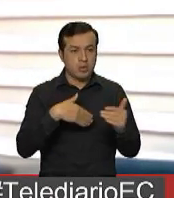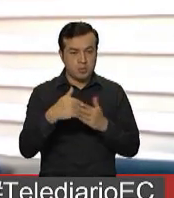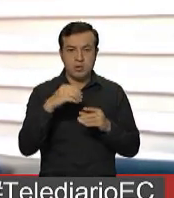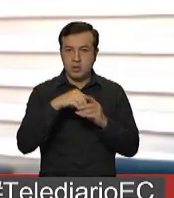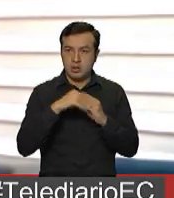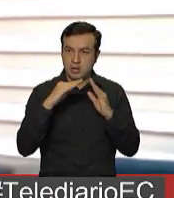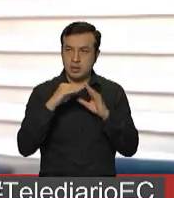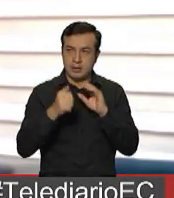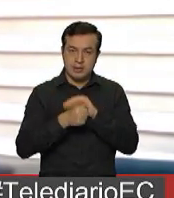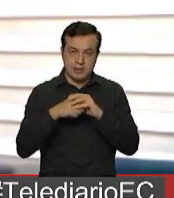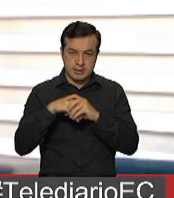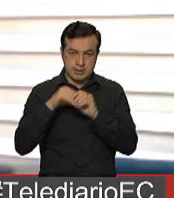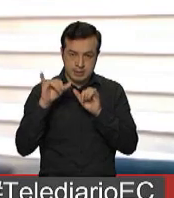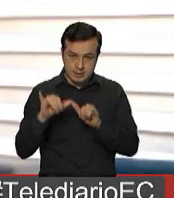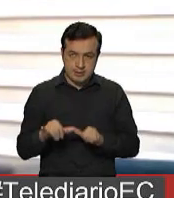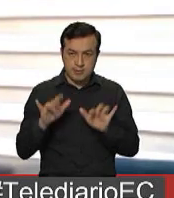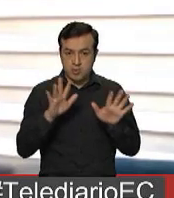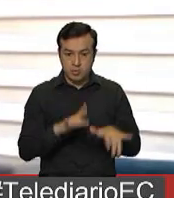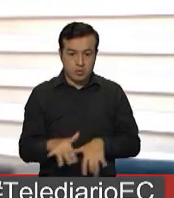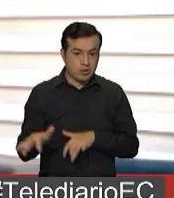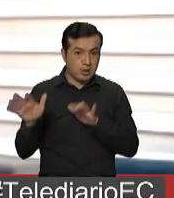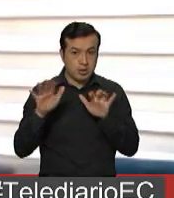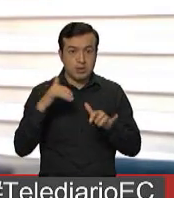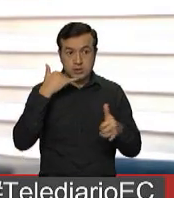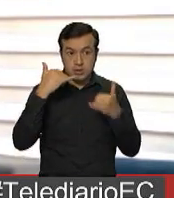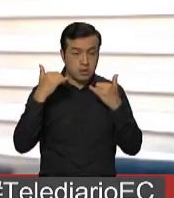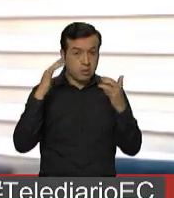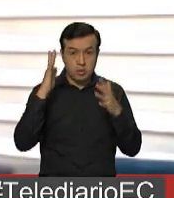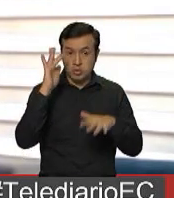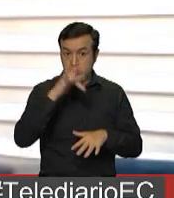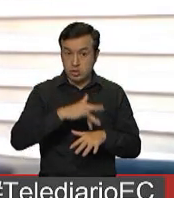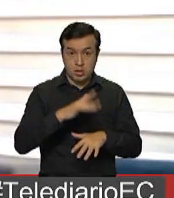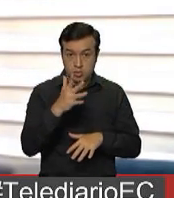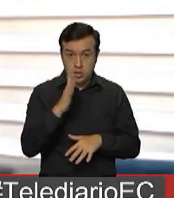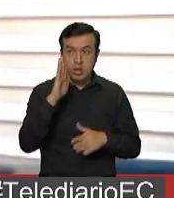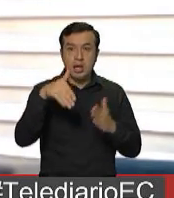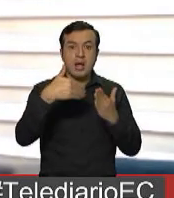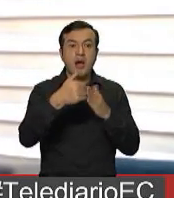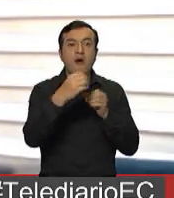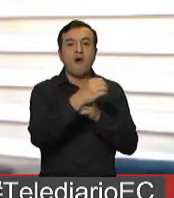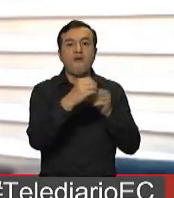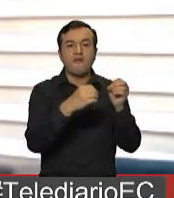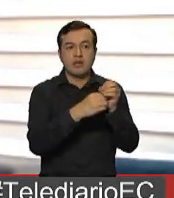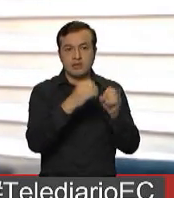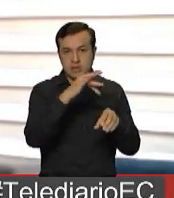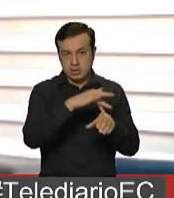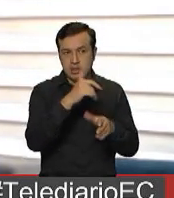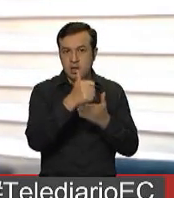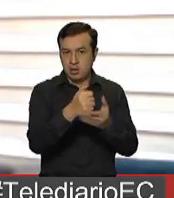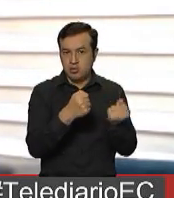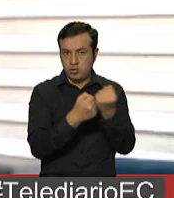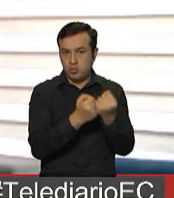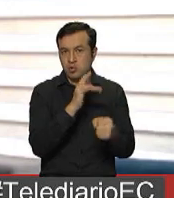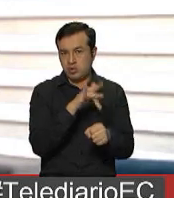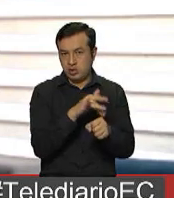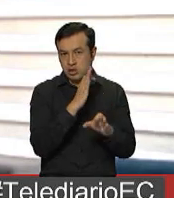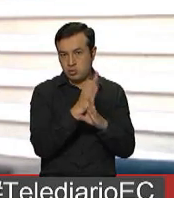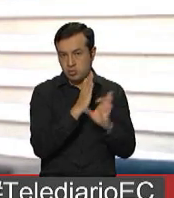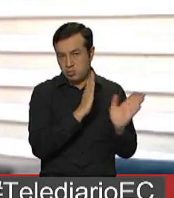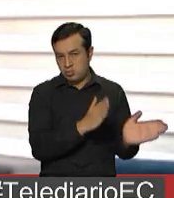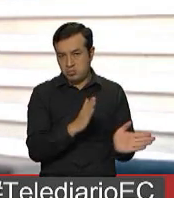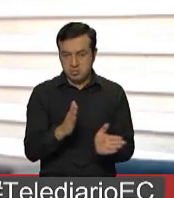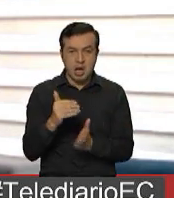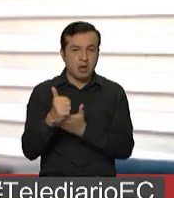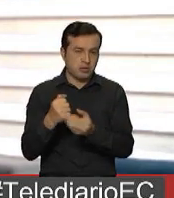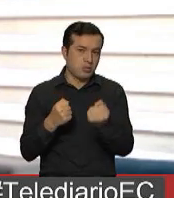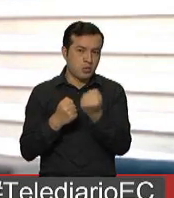y si no puede acceder a una computadora o a un celular para agendar un turno, en las agencias de registro civil lo estamos haciendo. Esto es un trabajo,